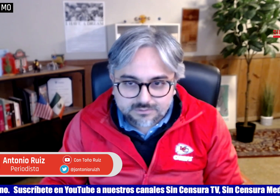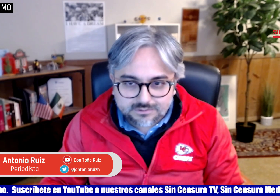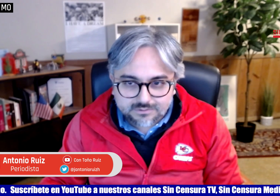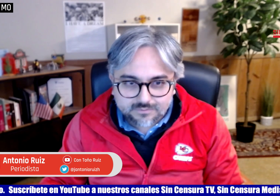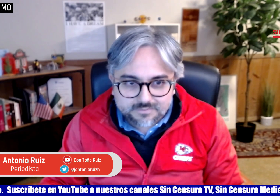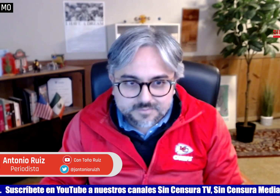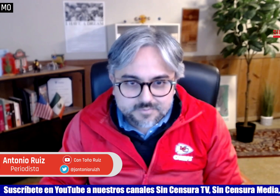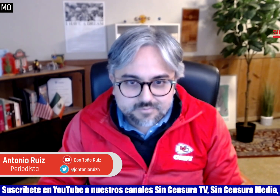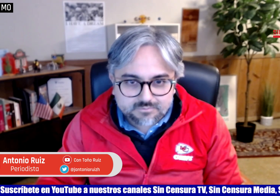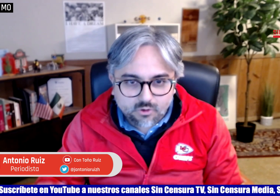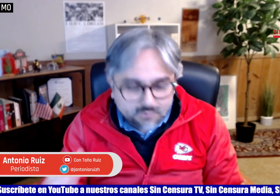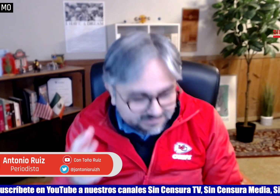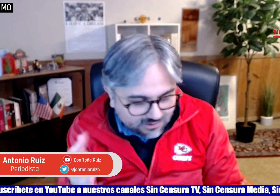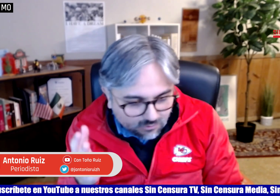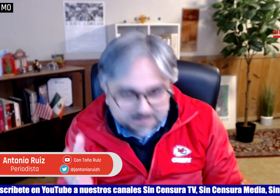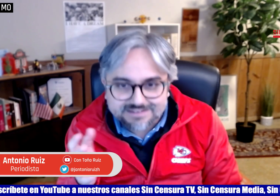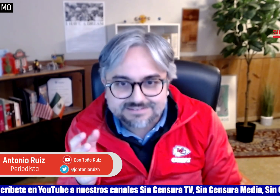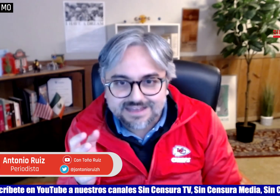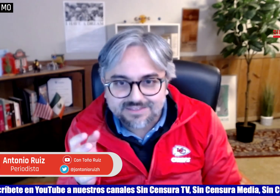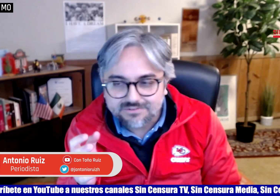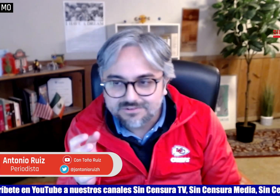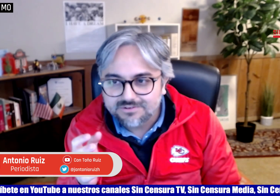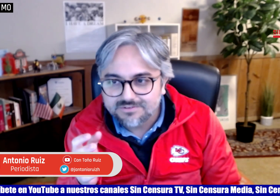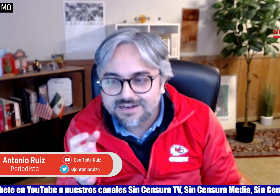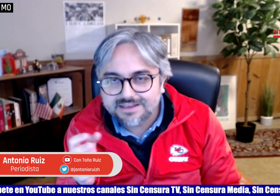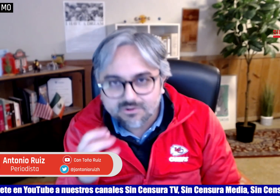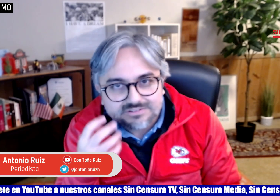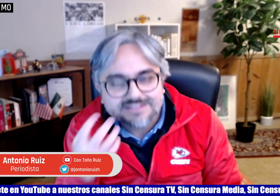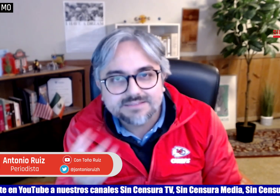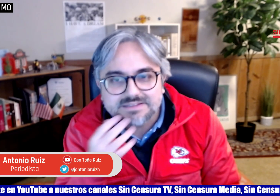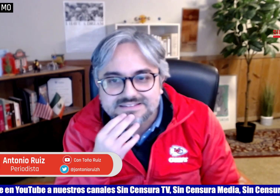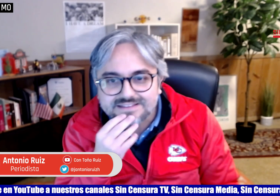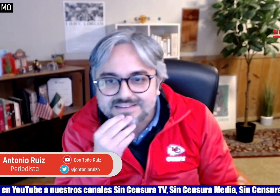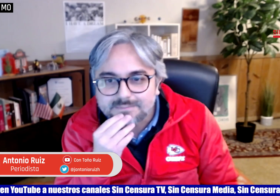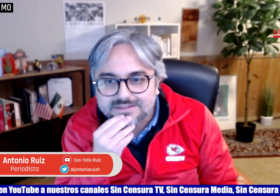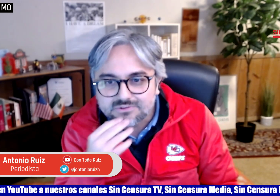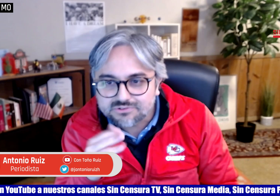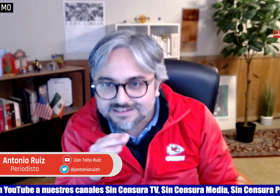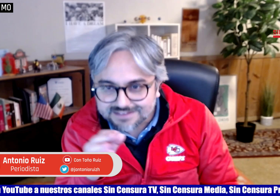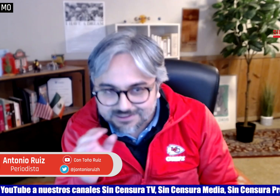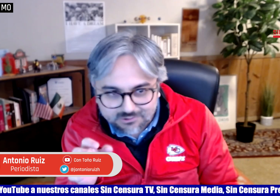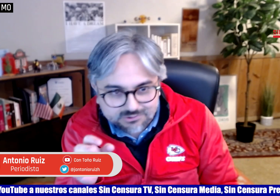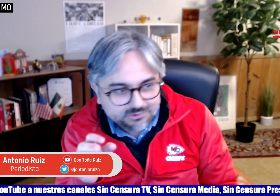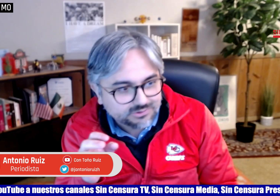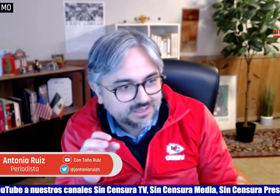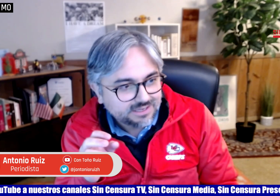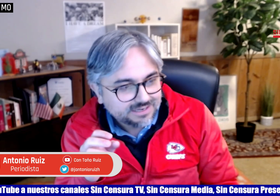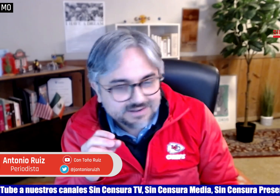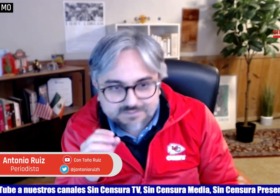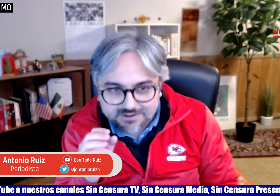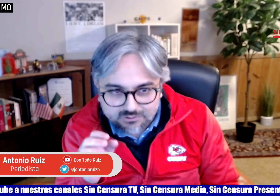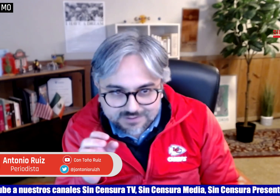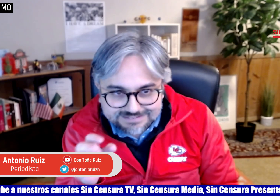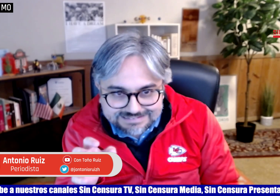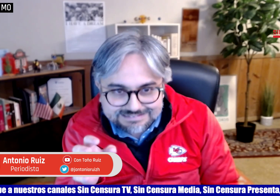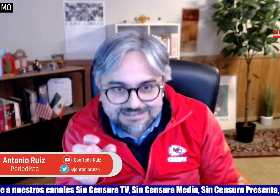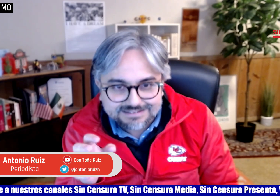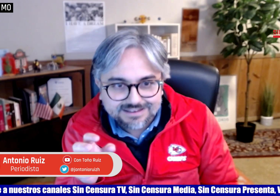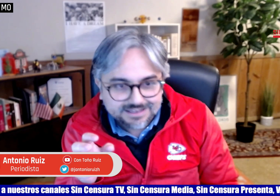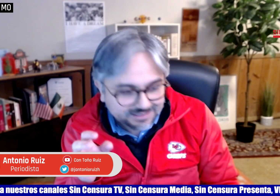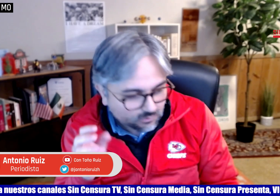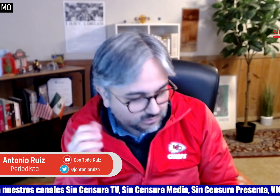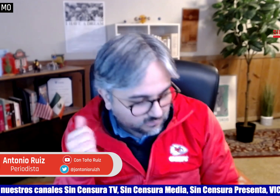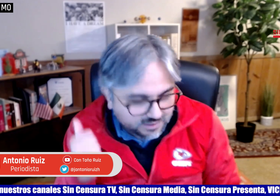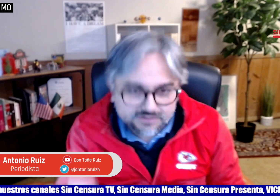o como ese golpe de Estado al que constantemente están llamando esos asquerosos, nefarios